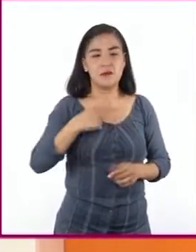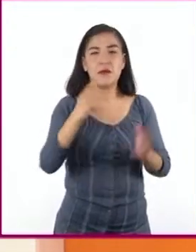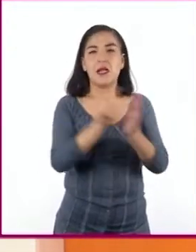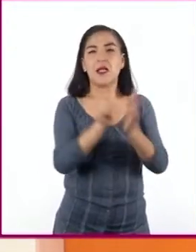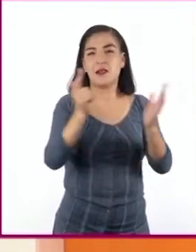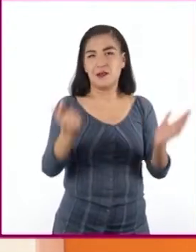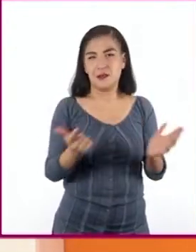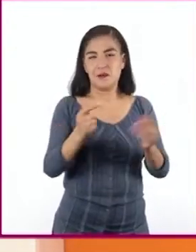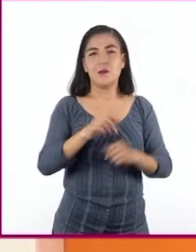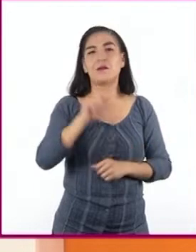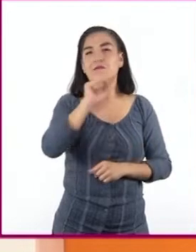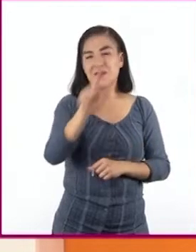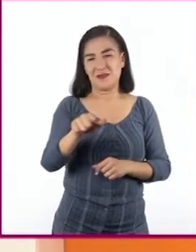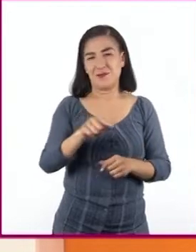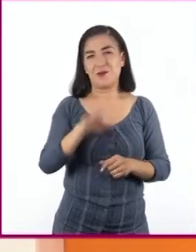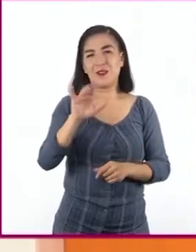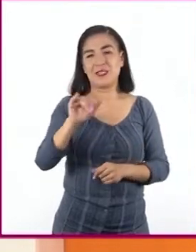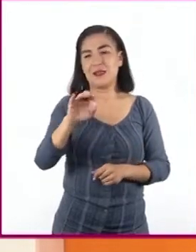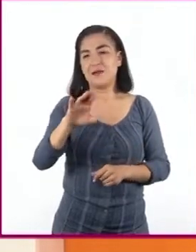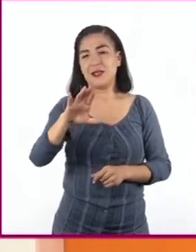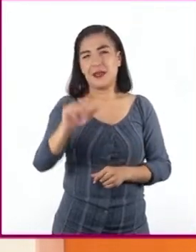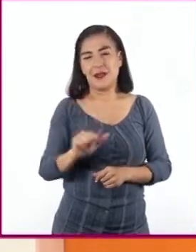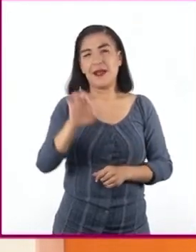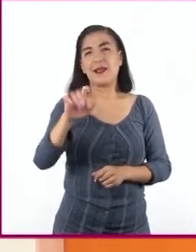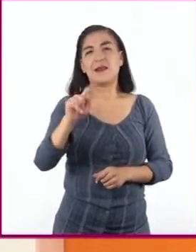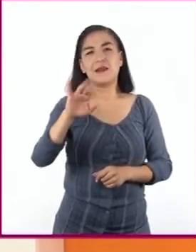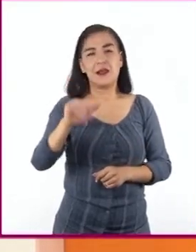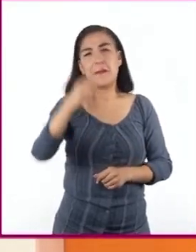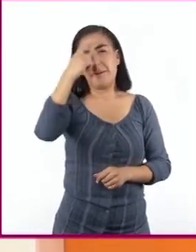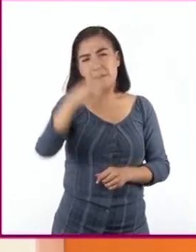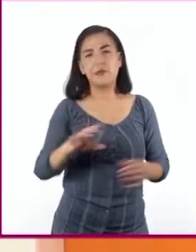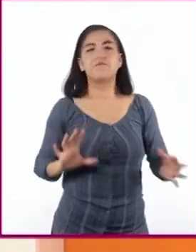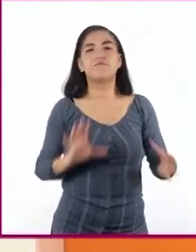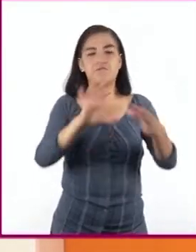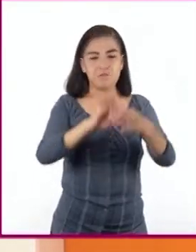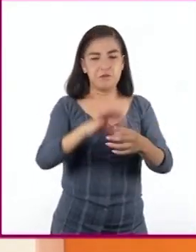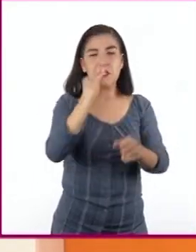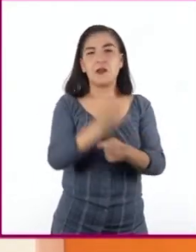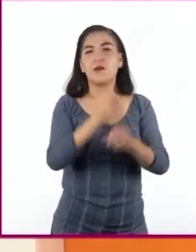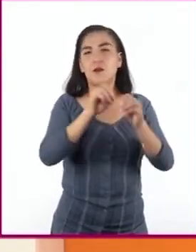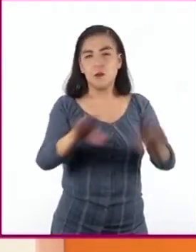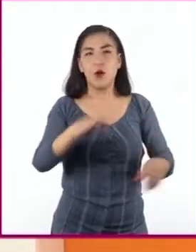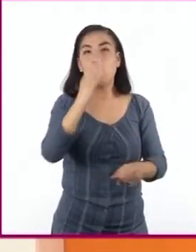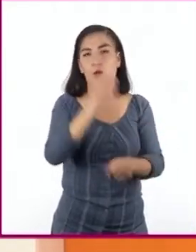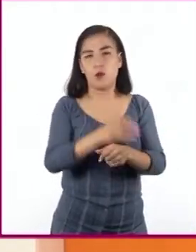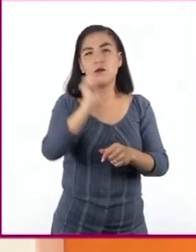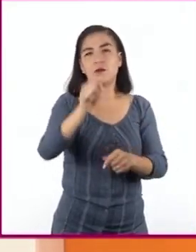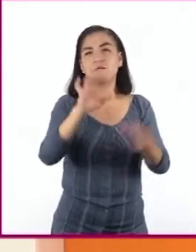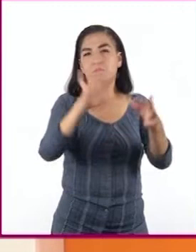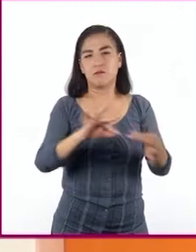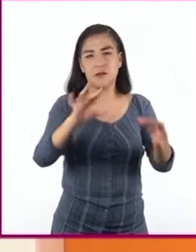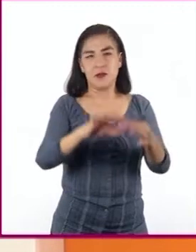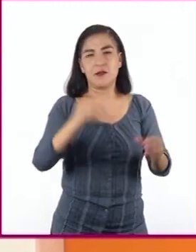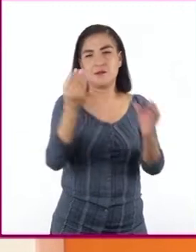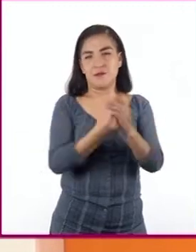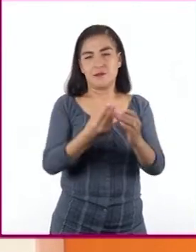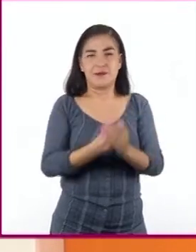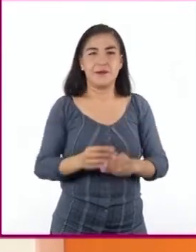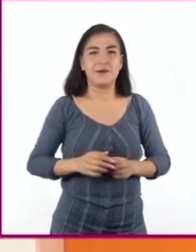de texto de la asignatura para complementar la información que trataremos durante la sesión.